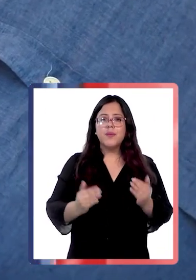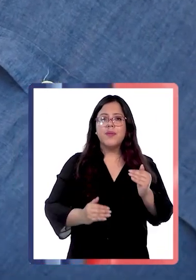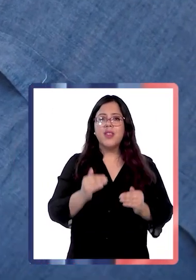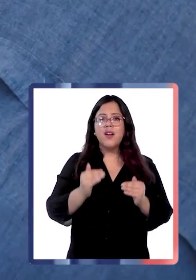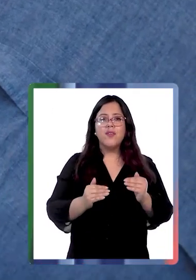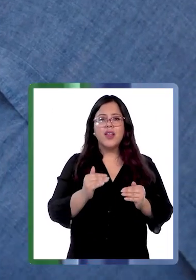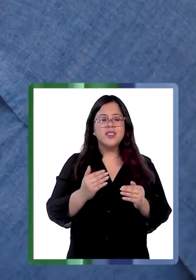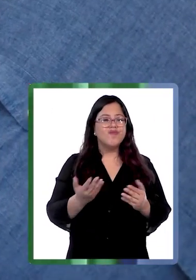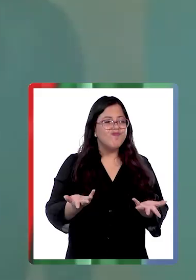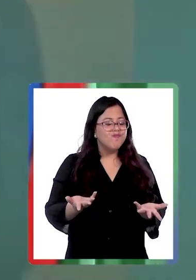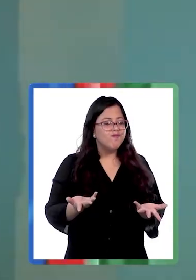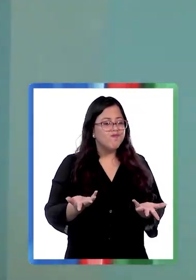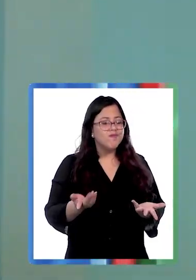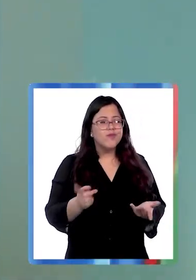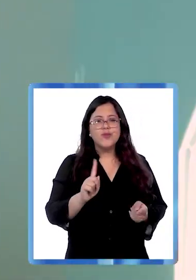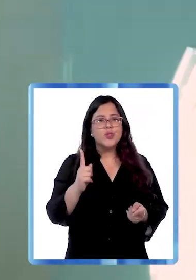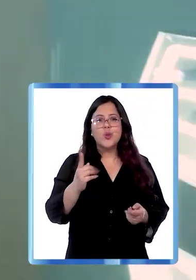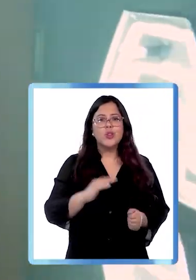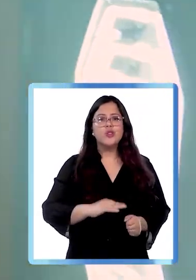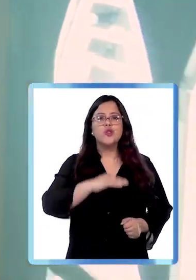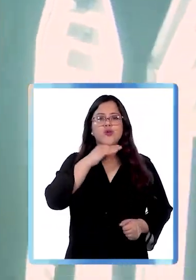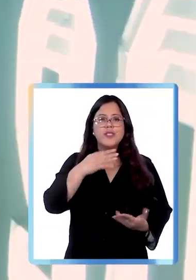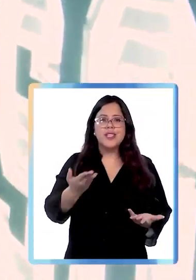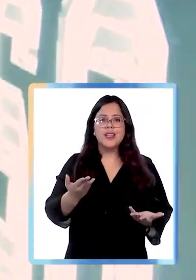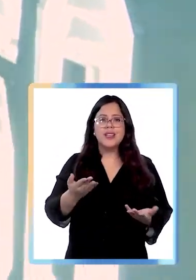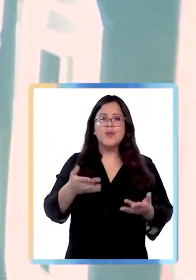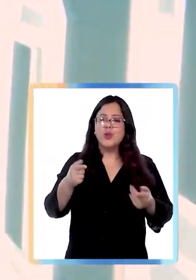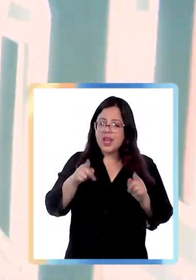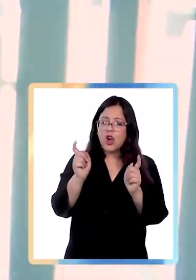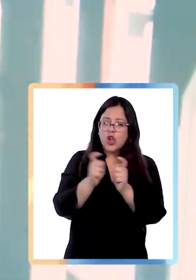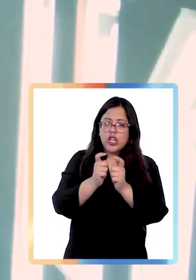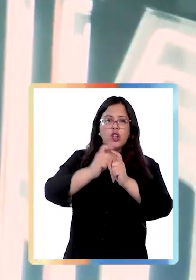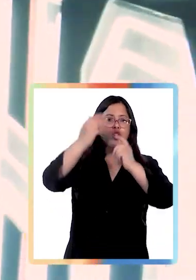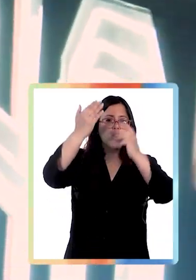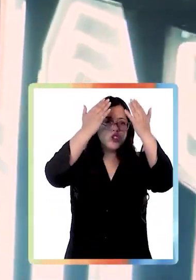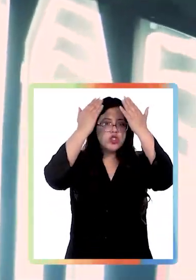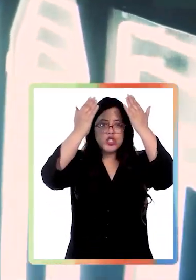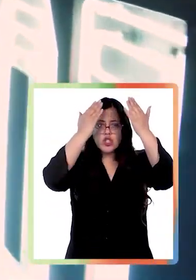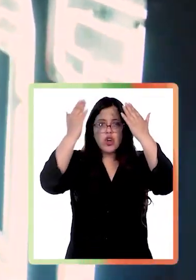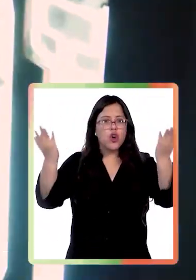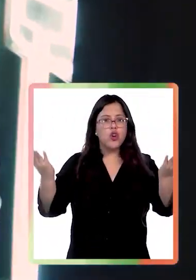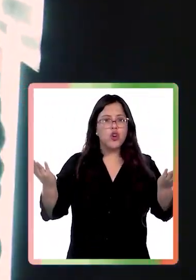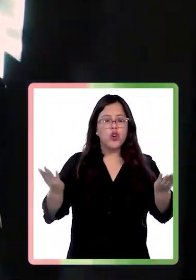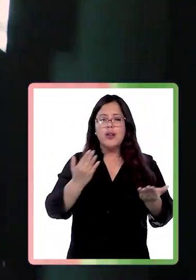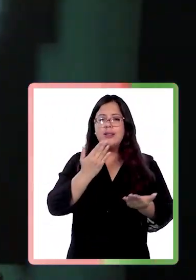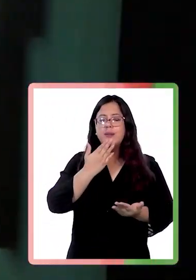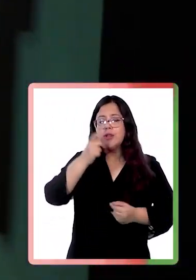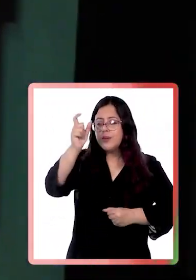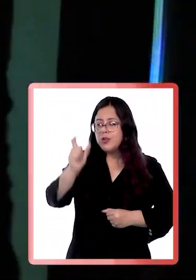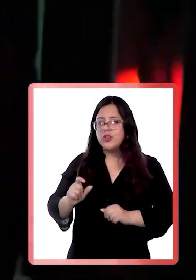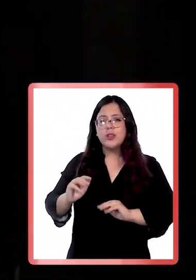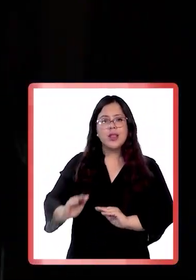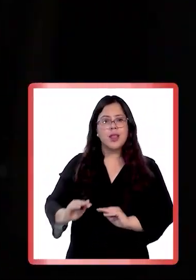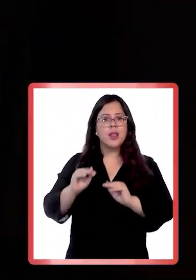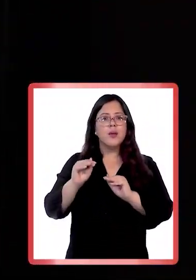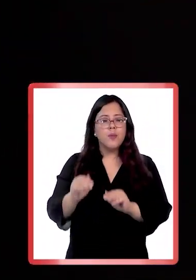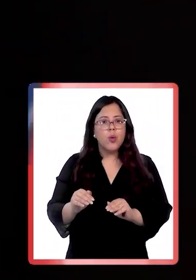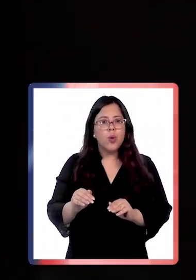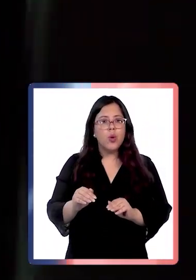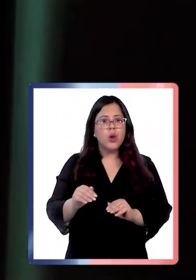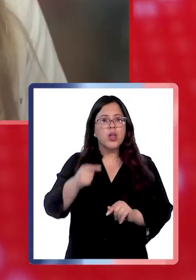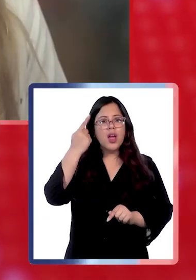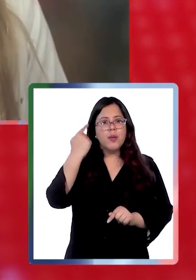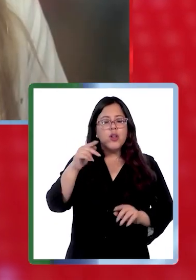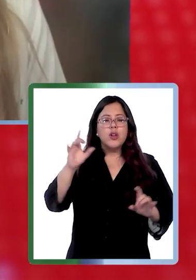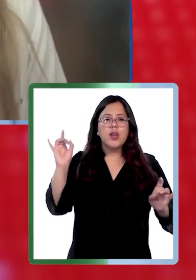finalmente se queda corto, porque en el fondo es el contacto con un psicólogo, con una psicóloga, alguien que